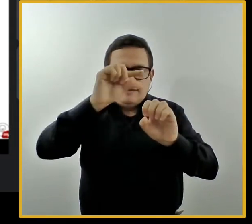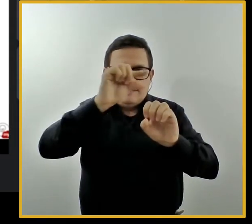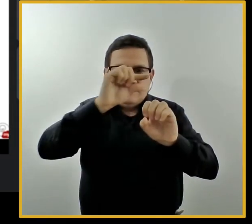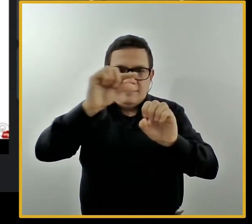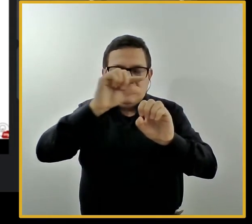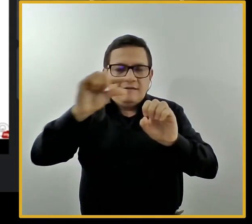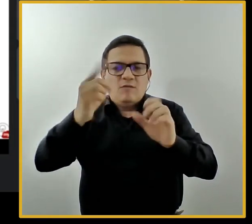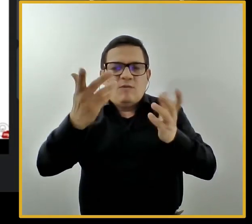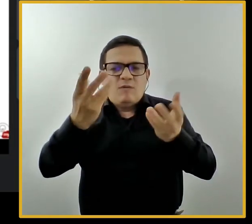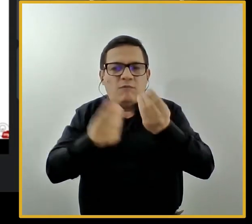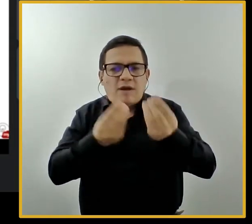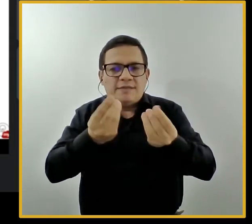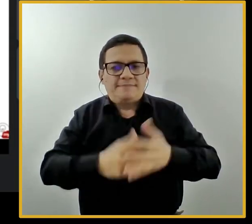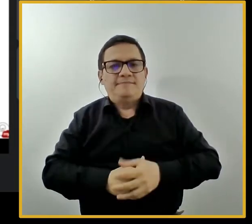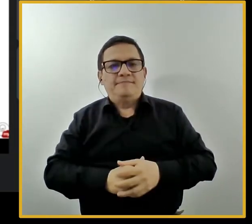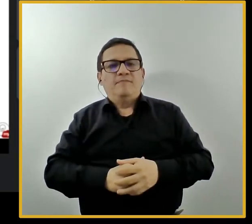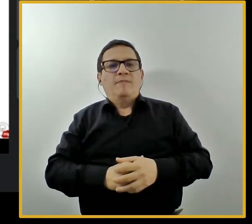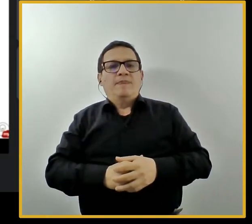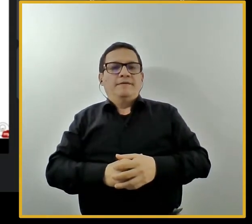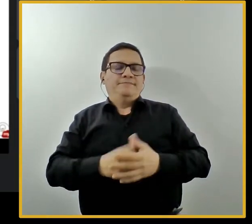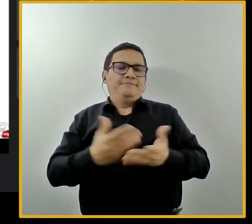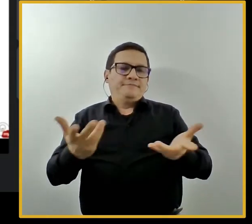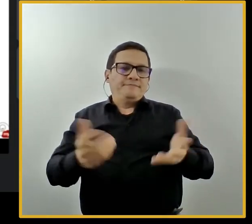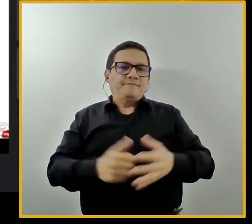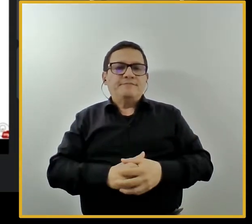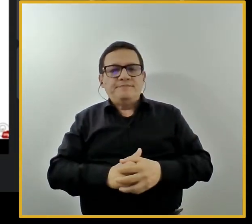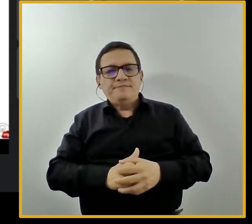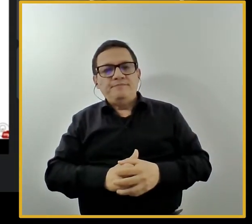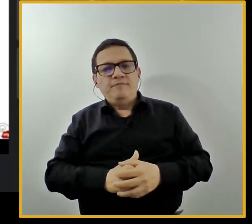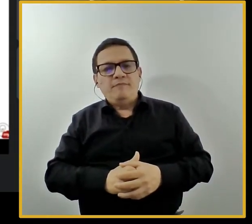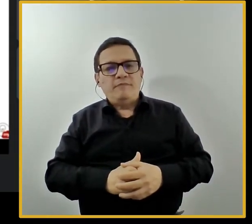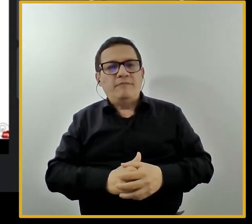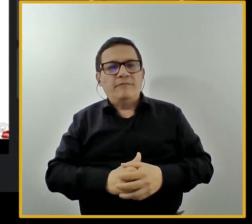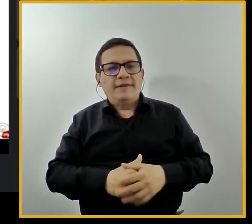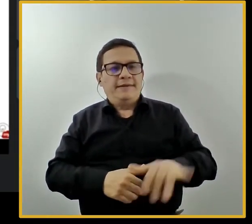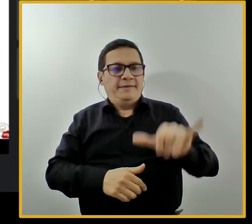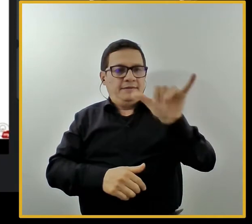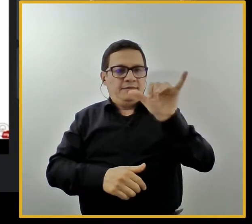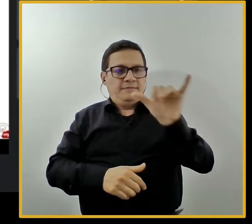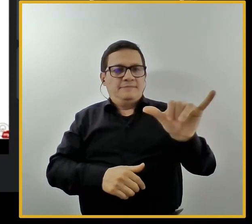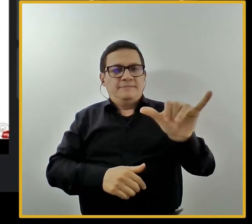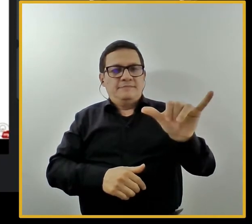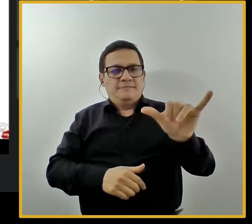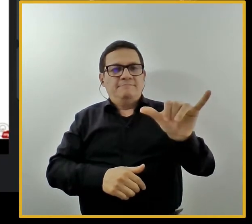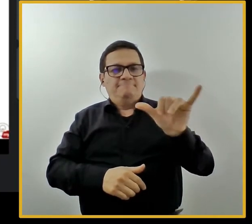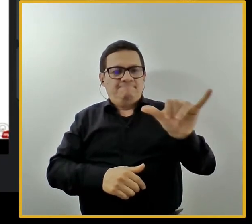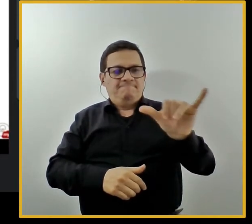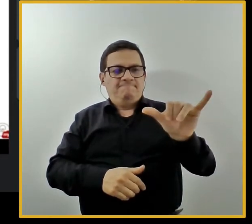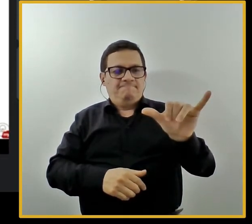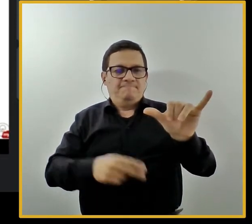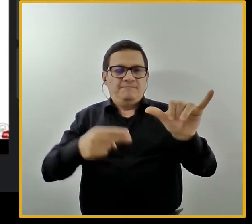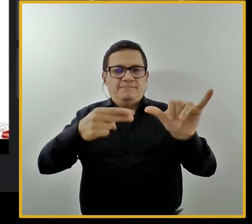siguiente manera. Entonces me queda allí que y, ¿cierto? Lo